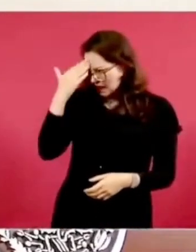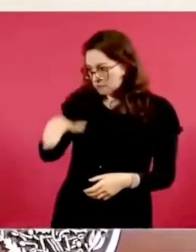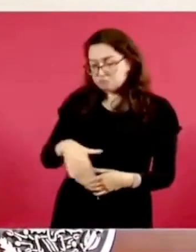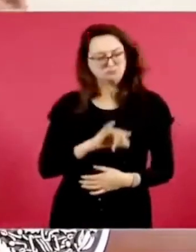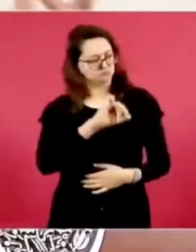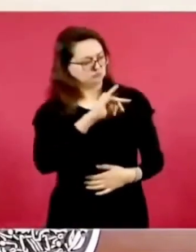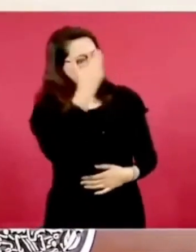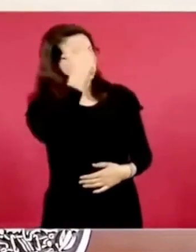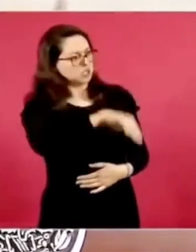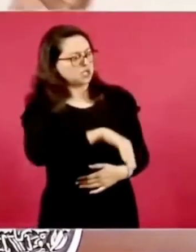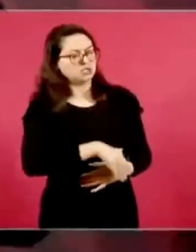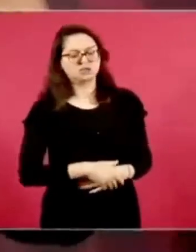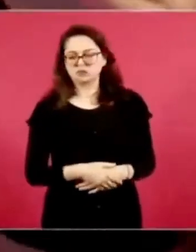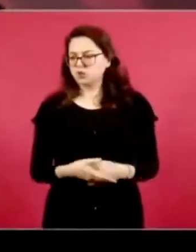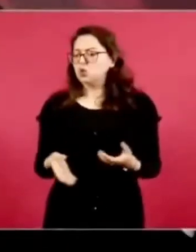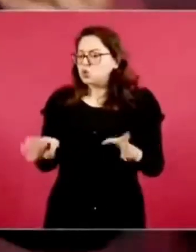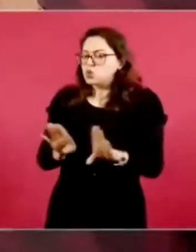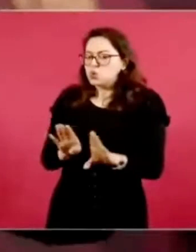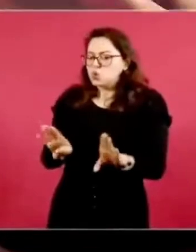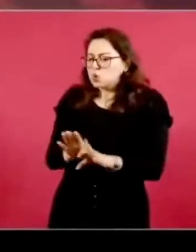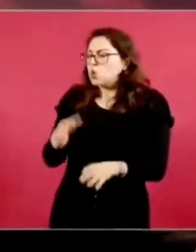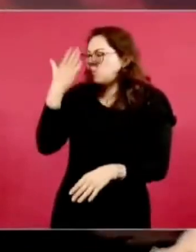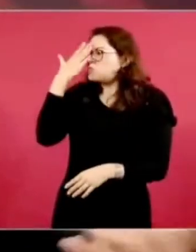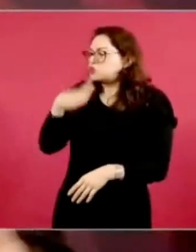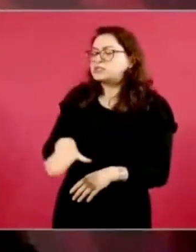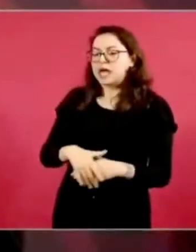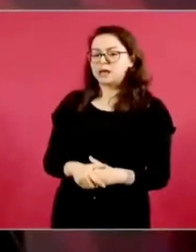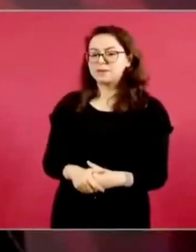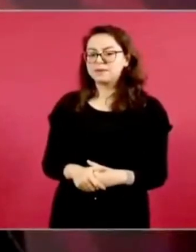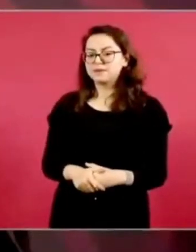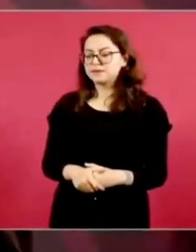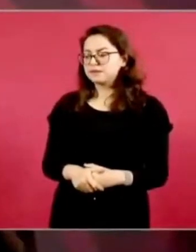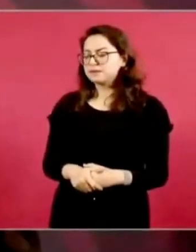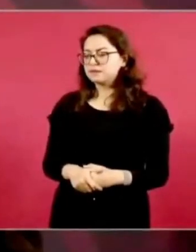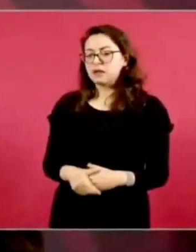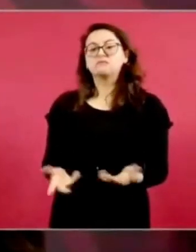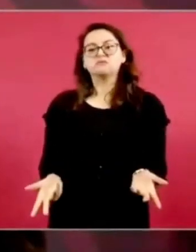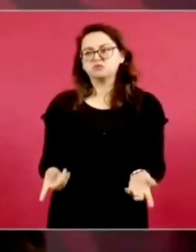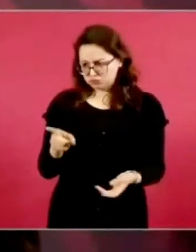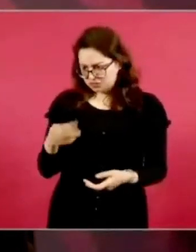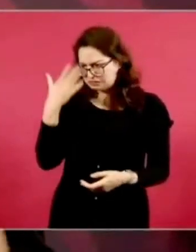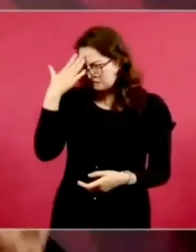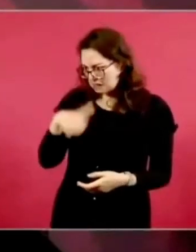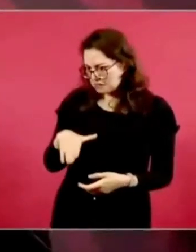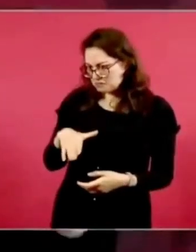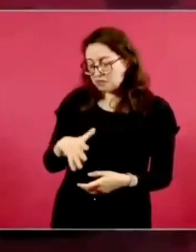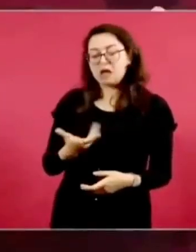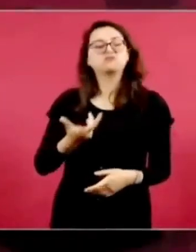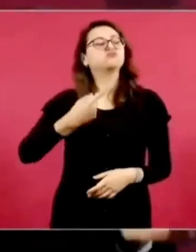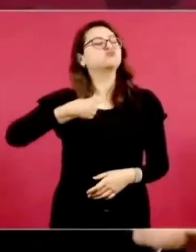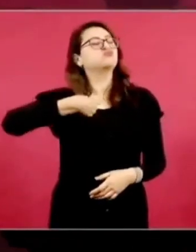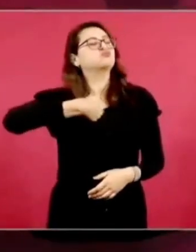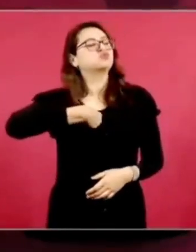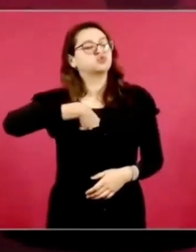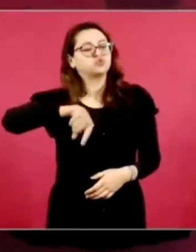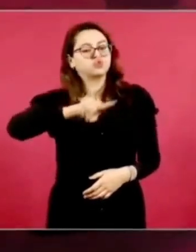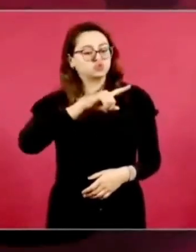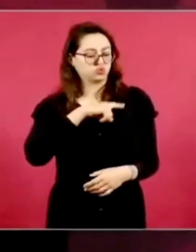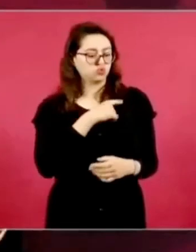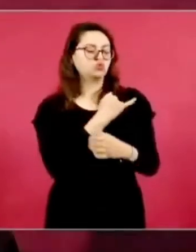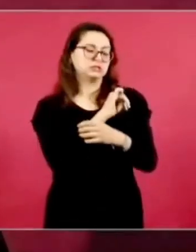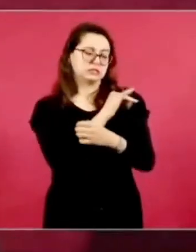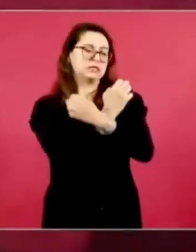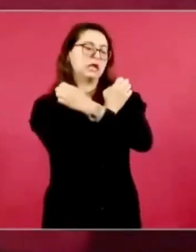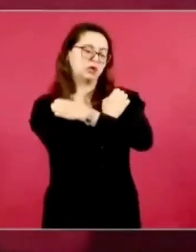¿Pero por qué tienen ustedes conocimiento y la mayoría de la gente no? Ah, porque nosotros estamos